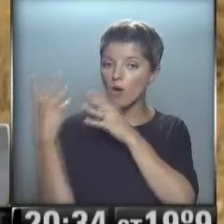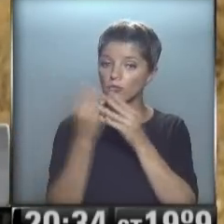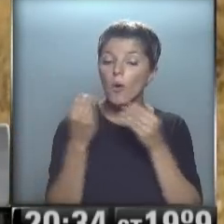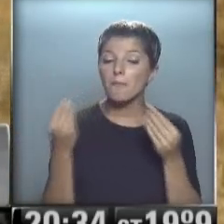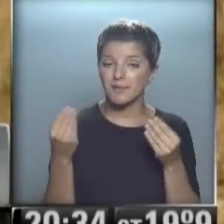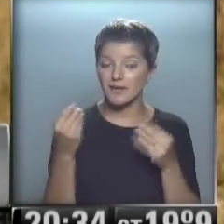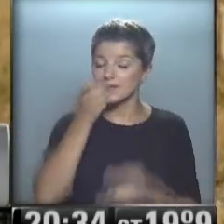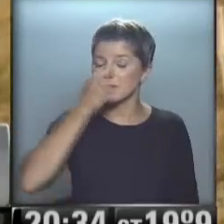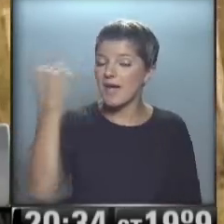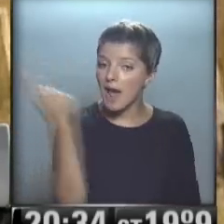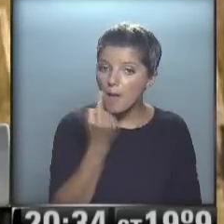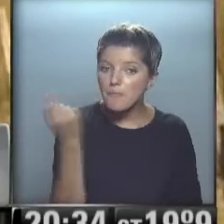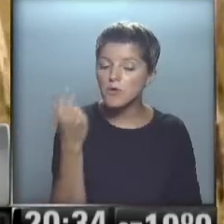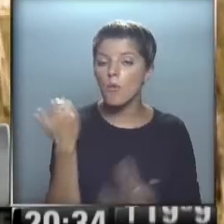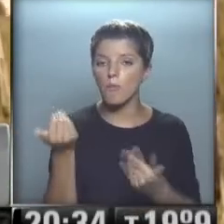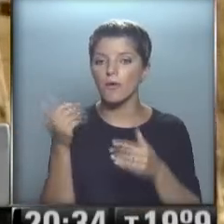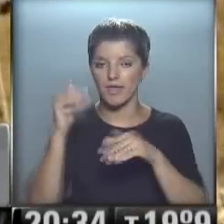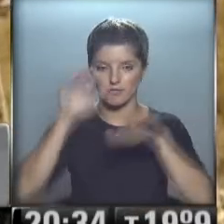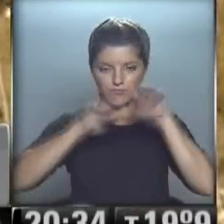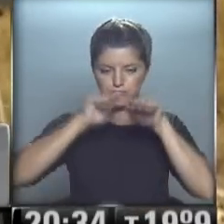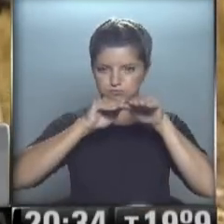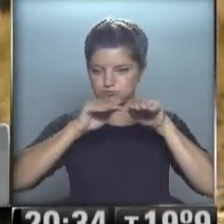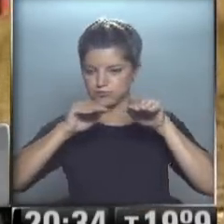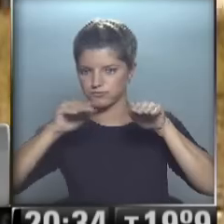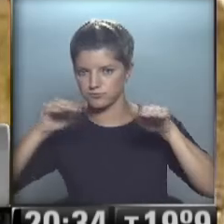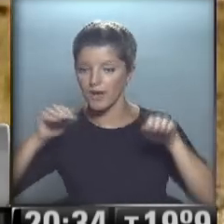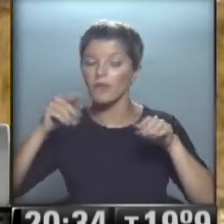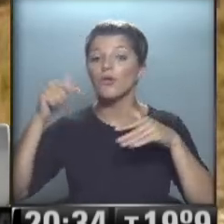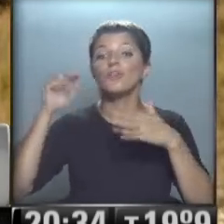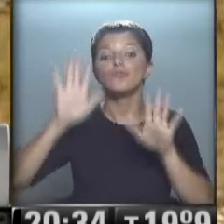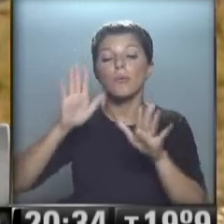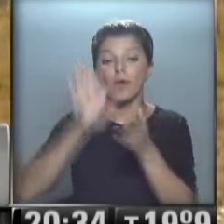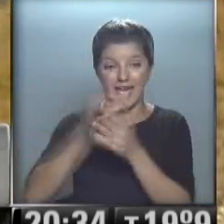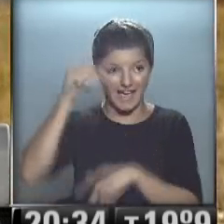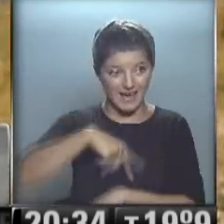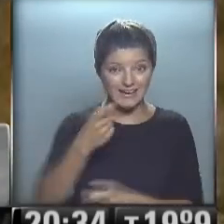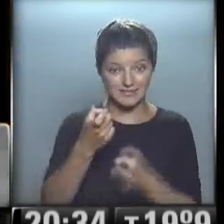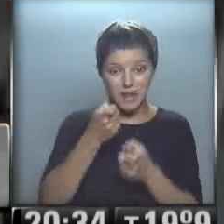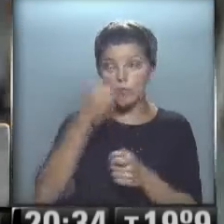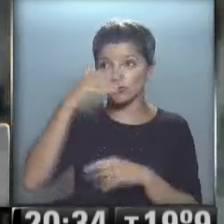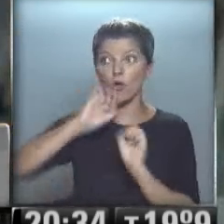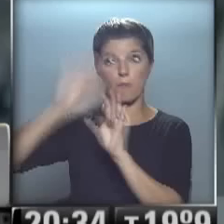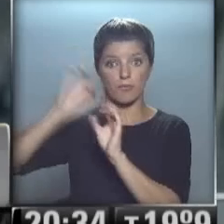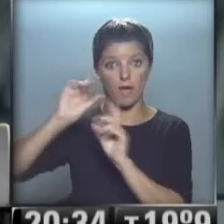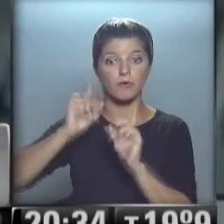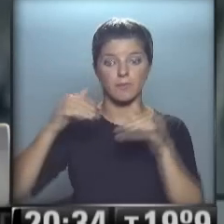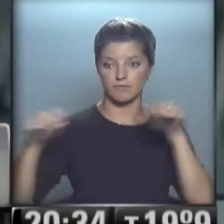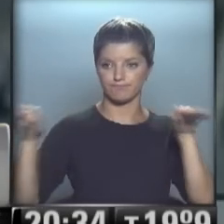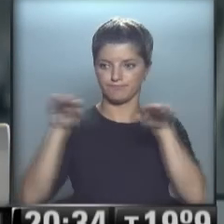pronto alcanzar un punto de equilibrio en términos de lo que consumimos respecto de lo que importamos.